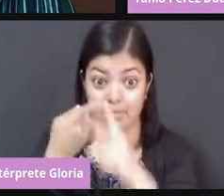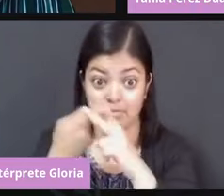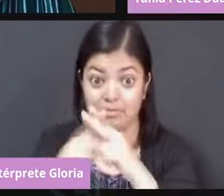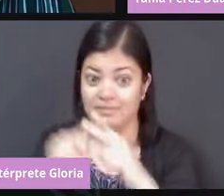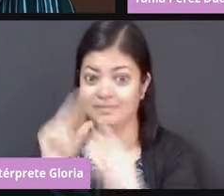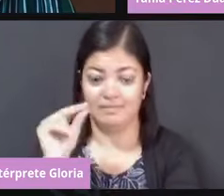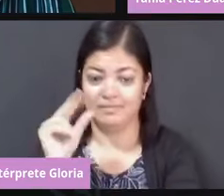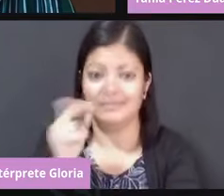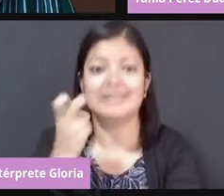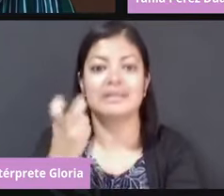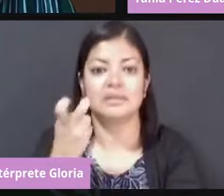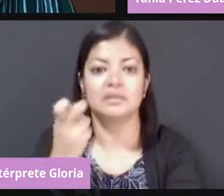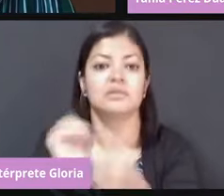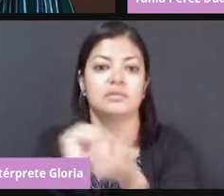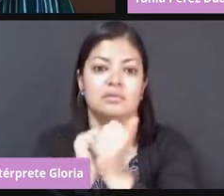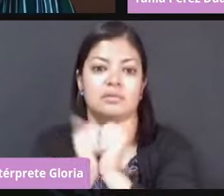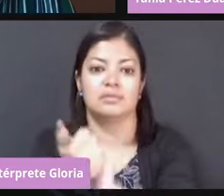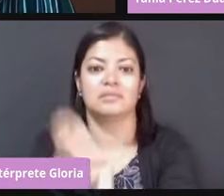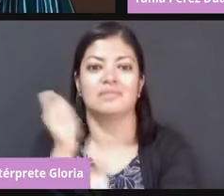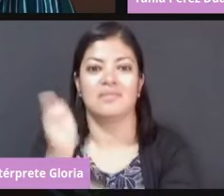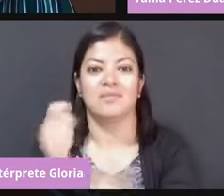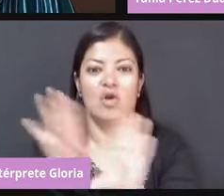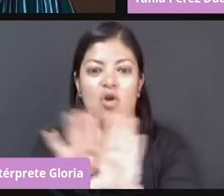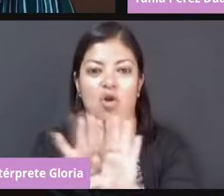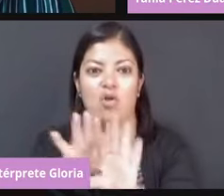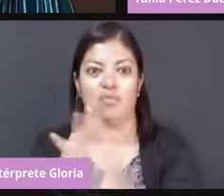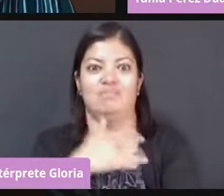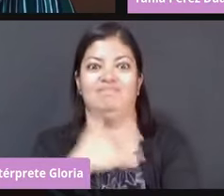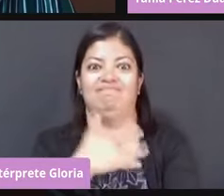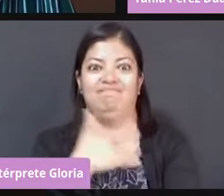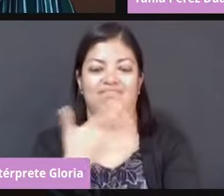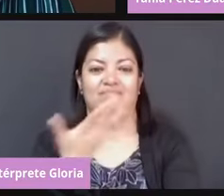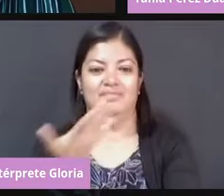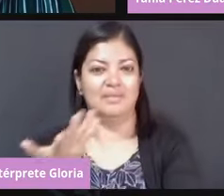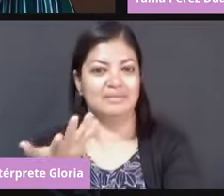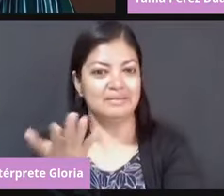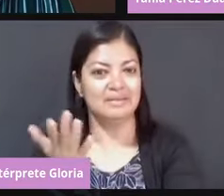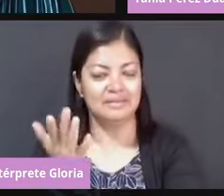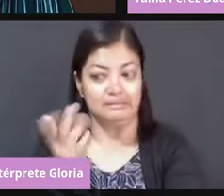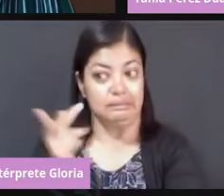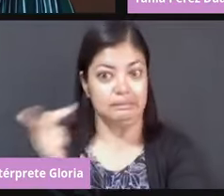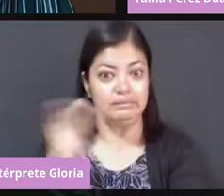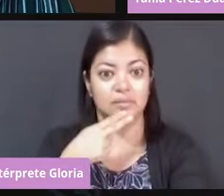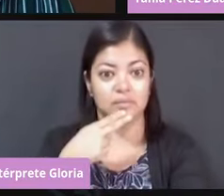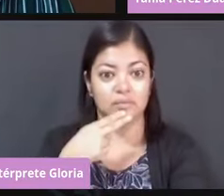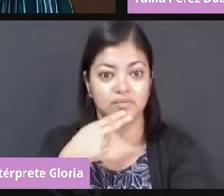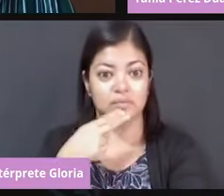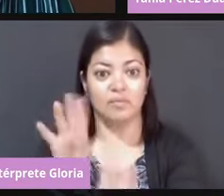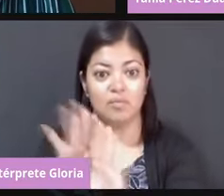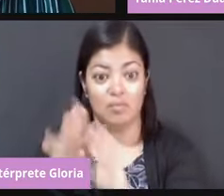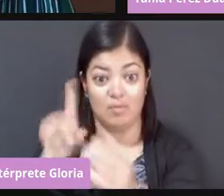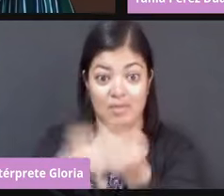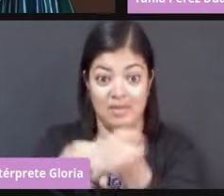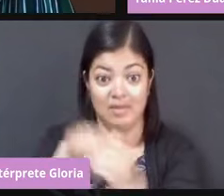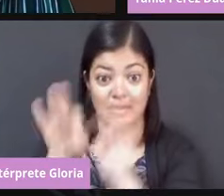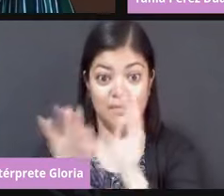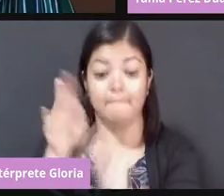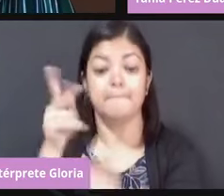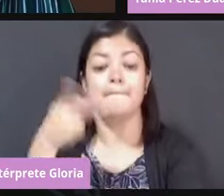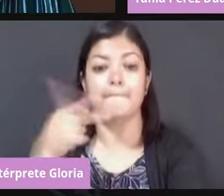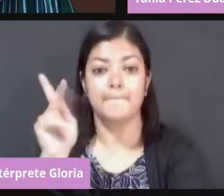eso hace que sea mayor estigma al inicio. O sea, creo que se puede usar como una herramienta dentro del tratamiento, pero al